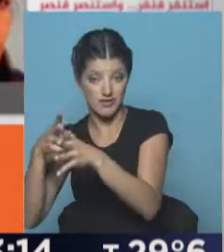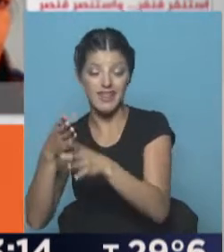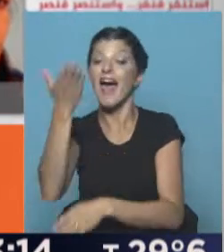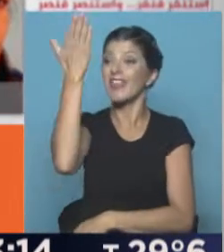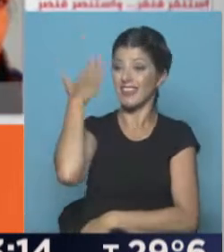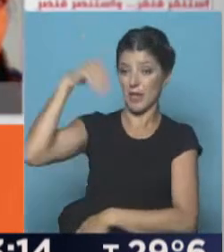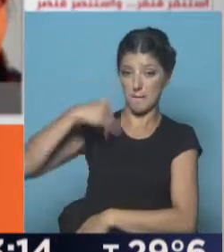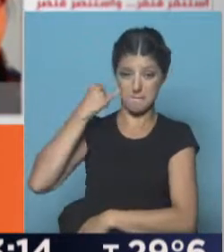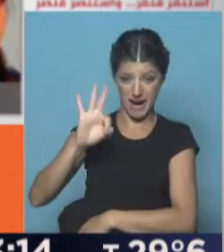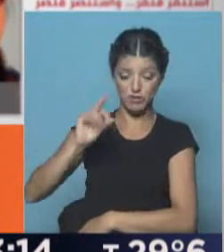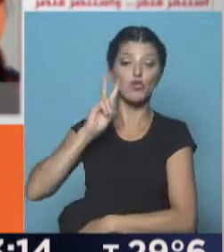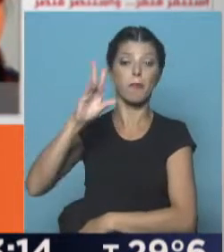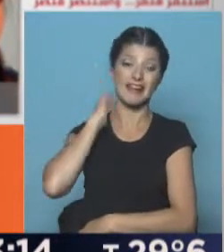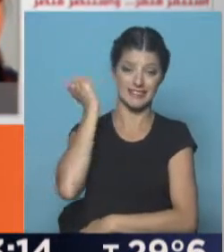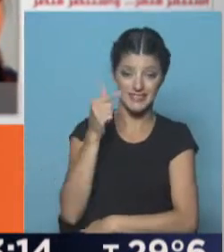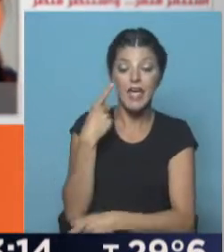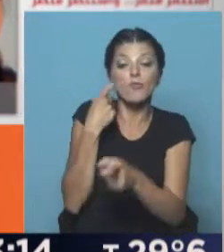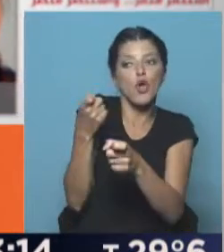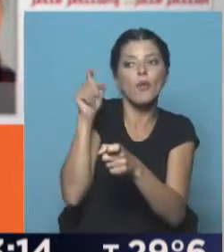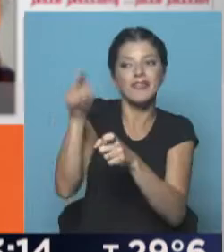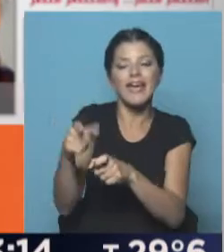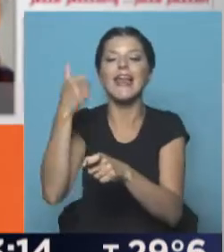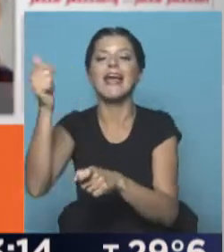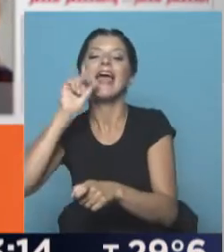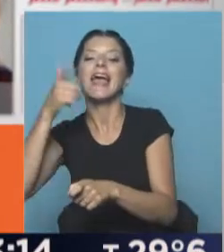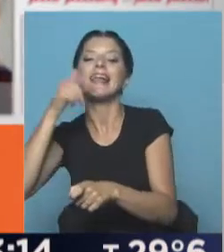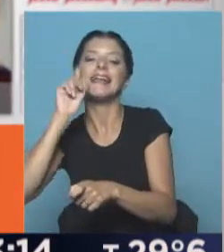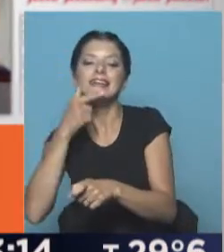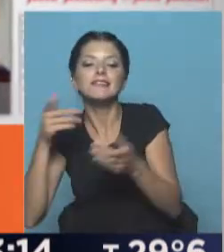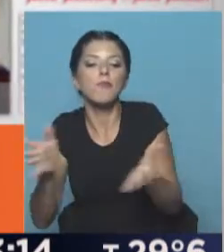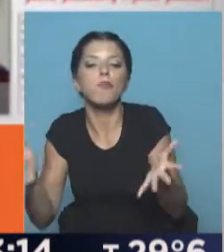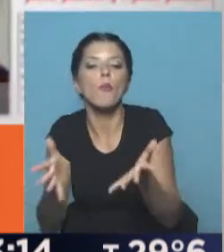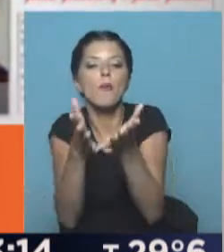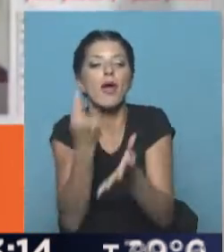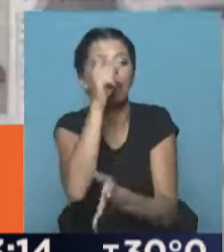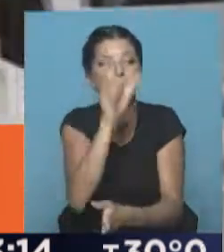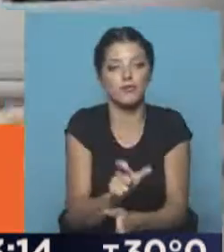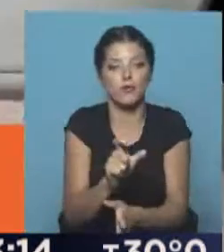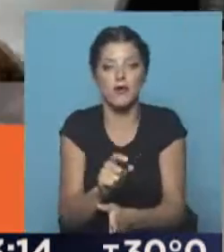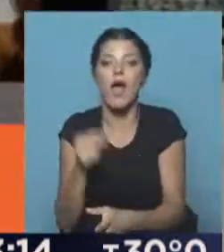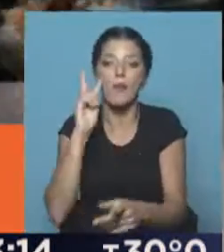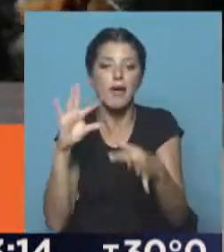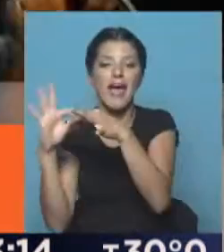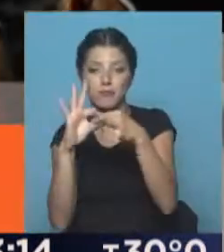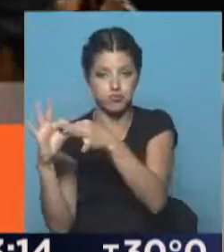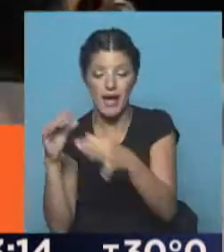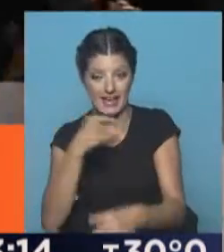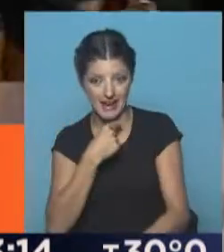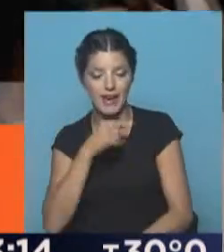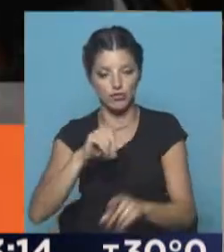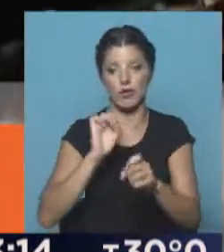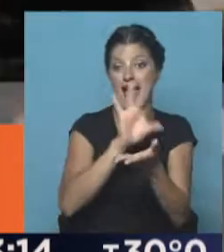un creciente esfuerzo del ISIS para promover ataques de lobos solitarios en Europa. Las fuerzas de